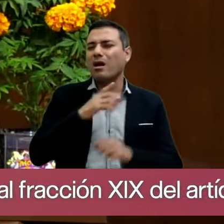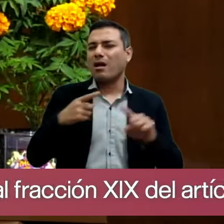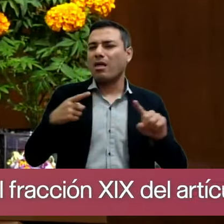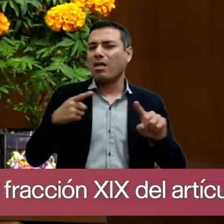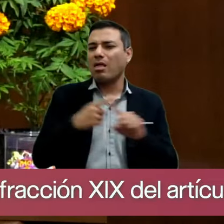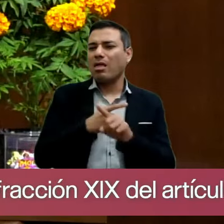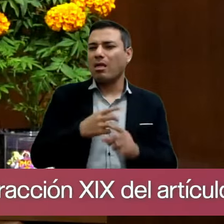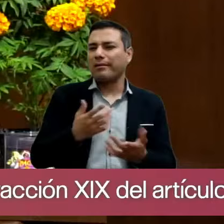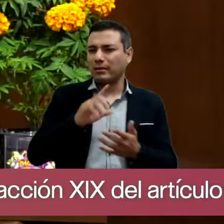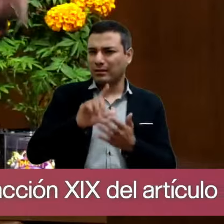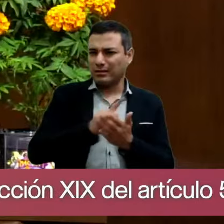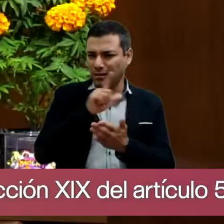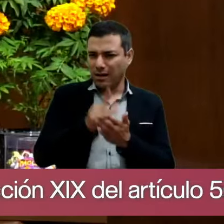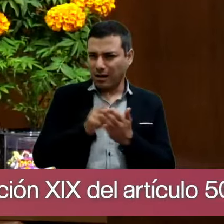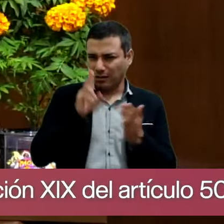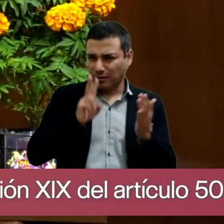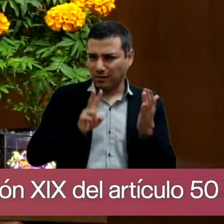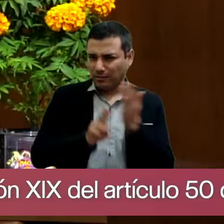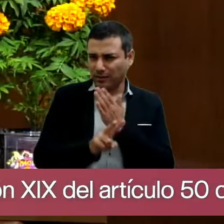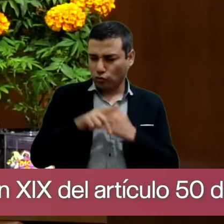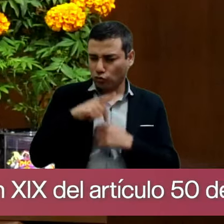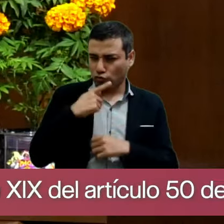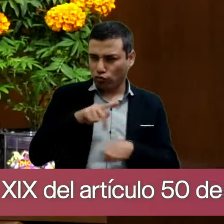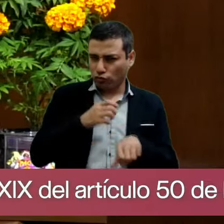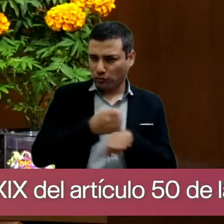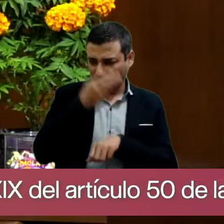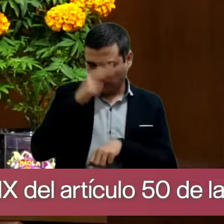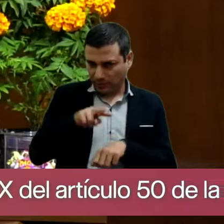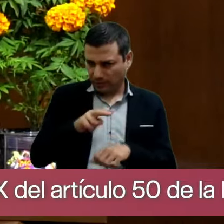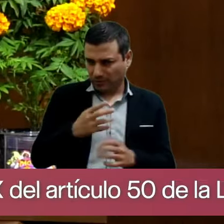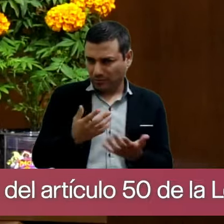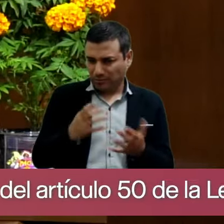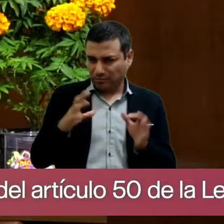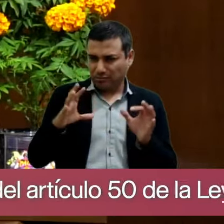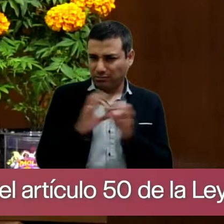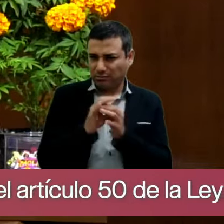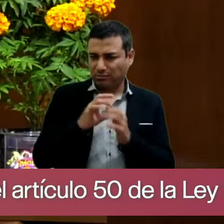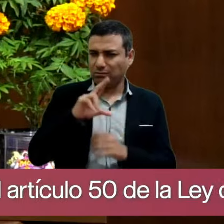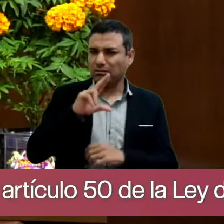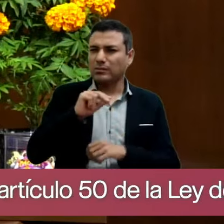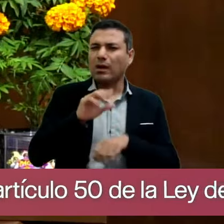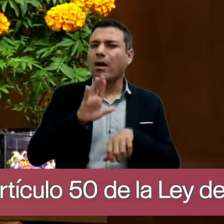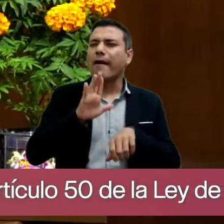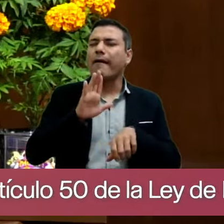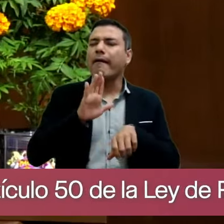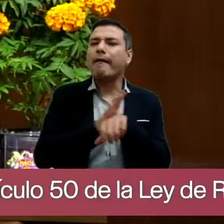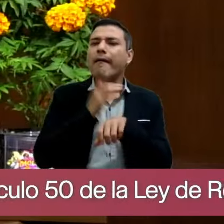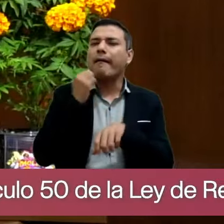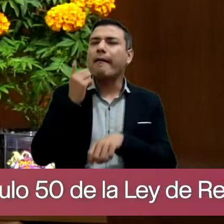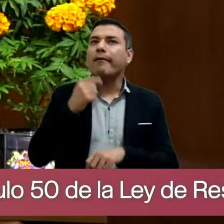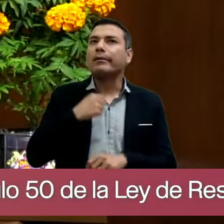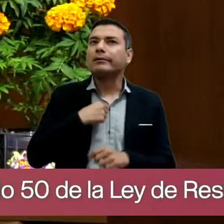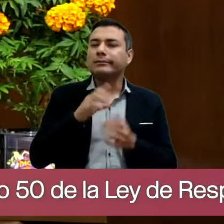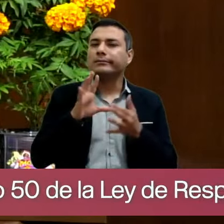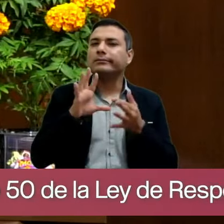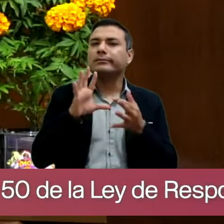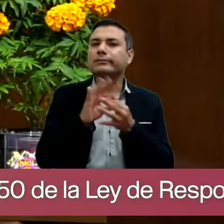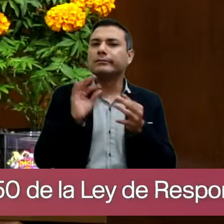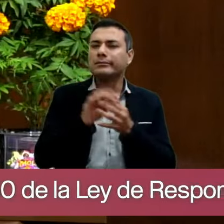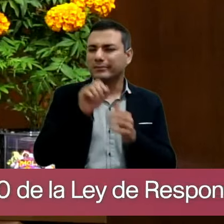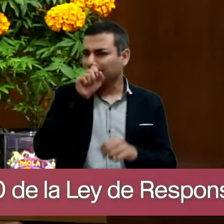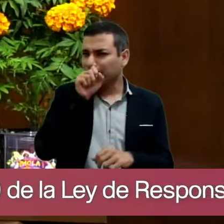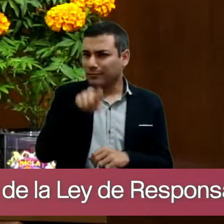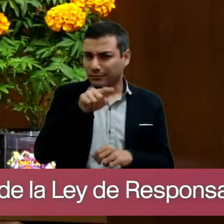de Transparencia local, porque mi afirmación parte de esta ley en